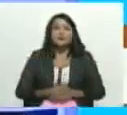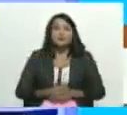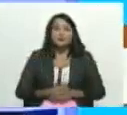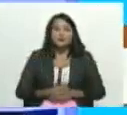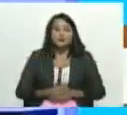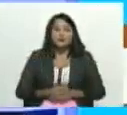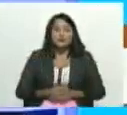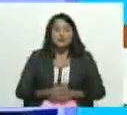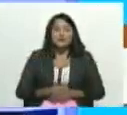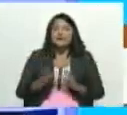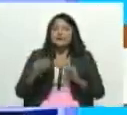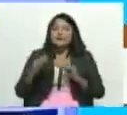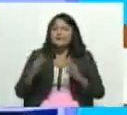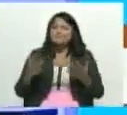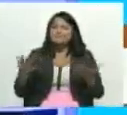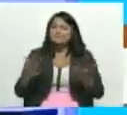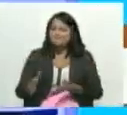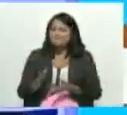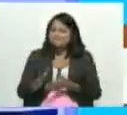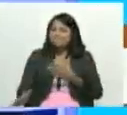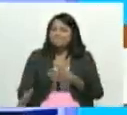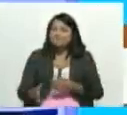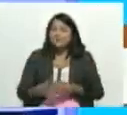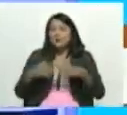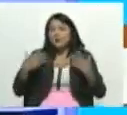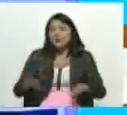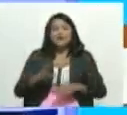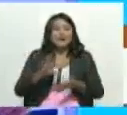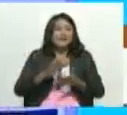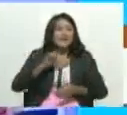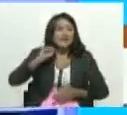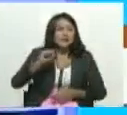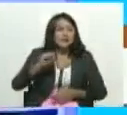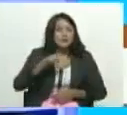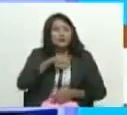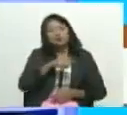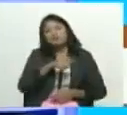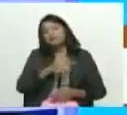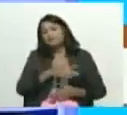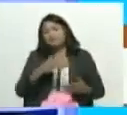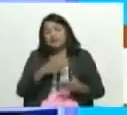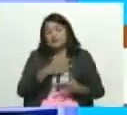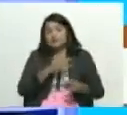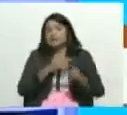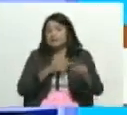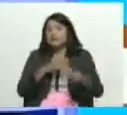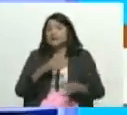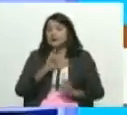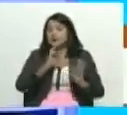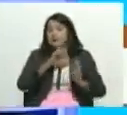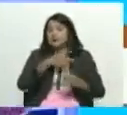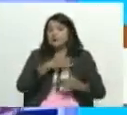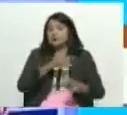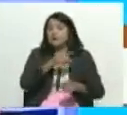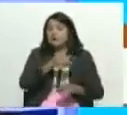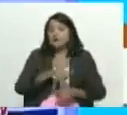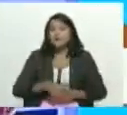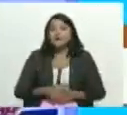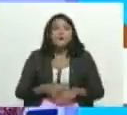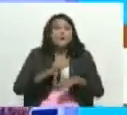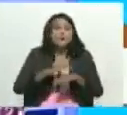hablando sobre algo increíble que es el capitalismo y es interesante también este tema el capitalismo trata